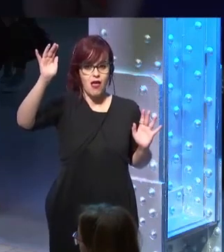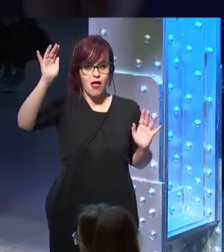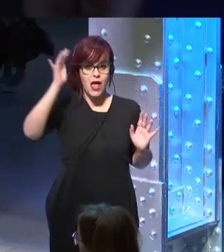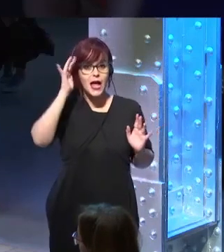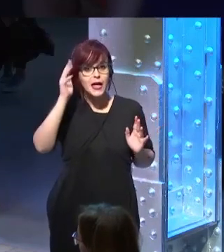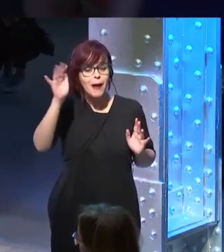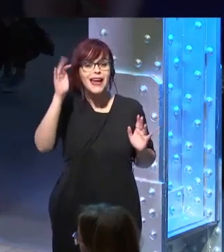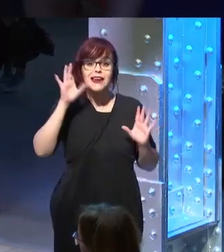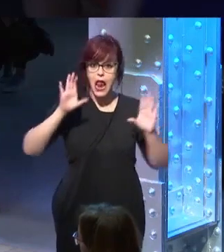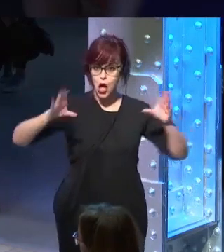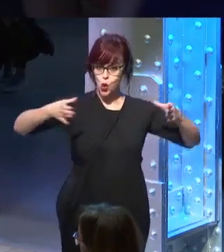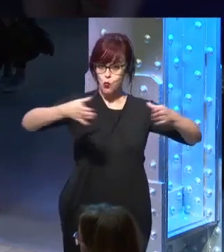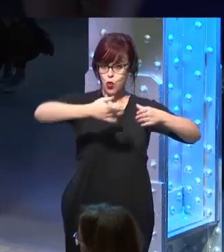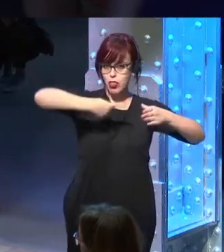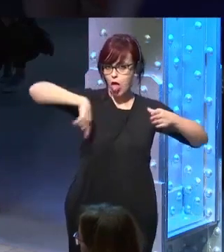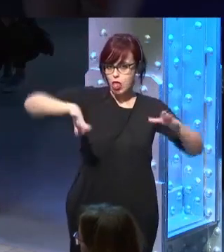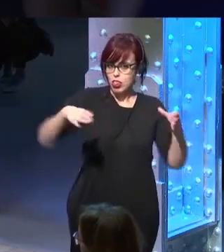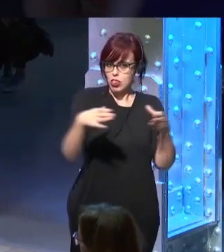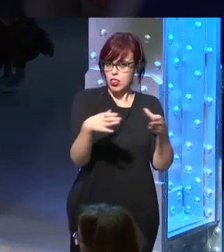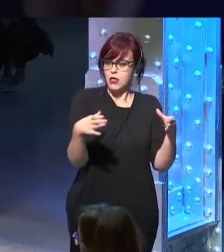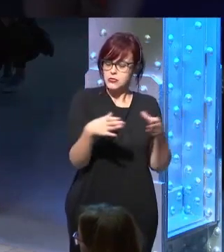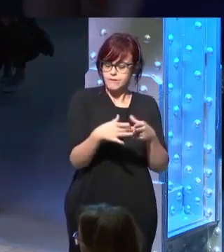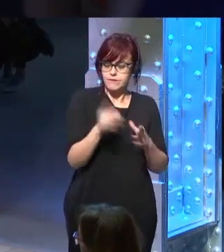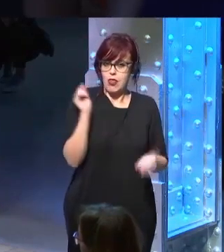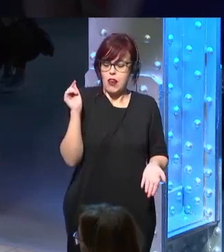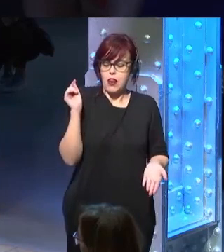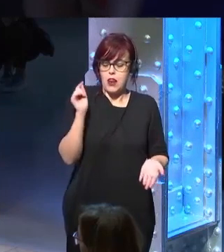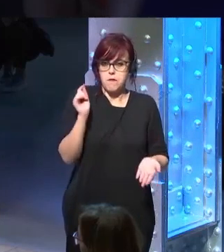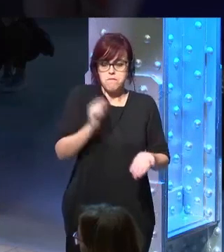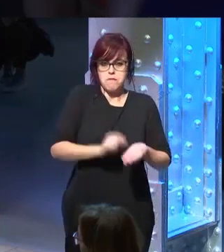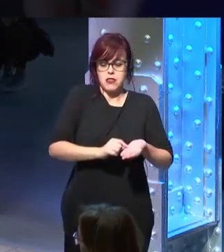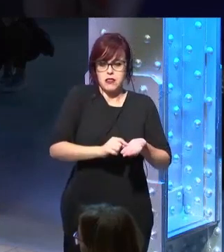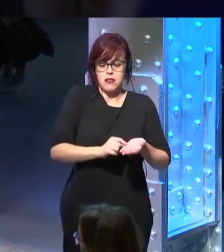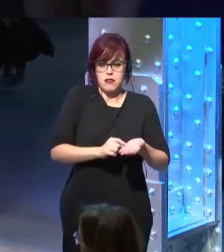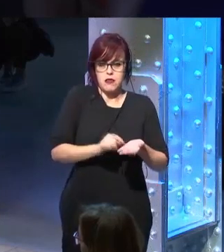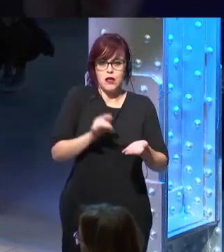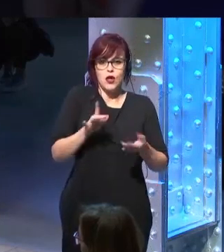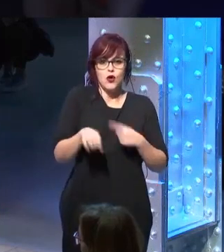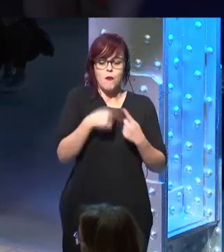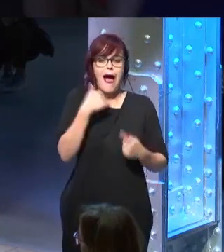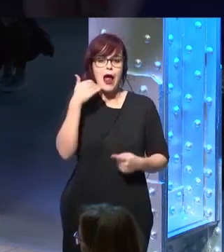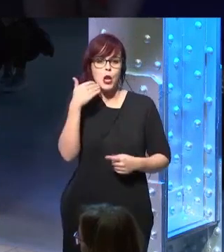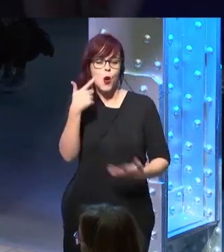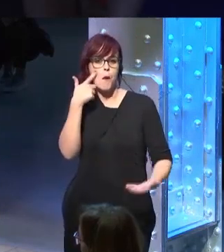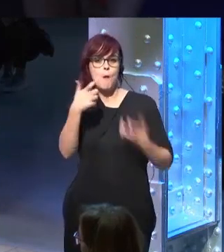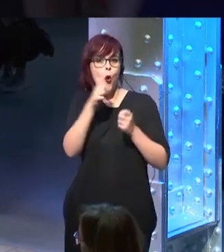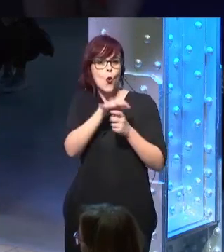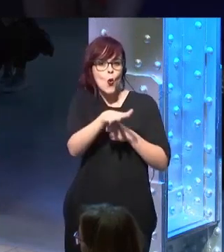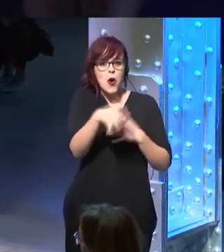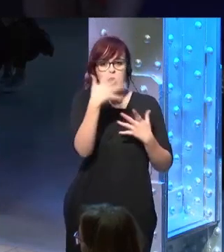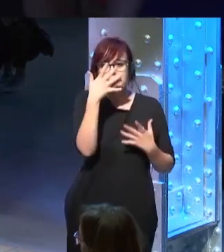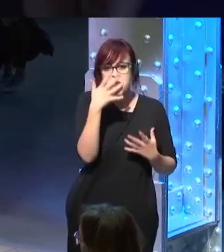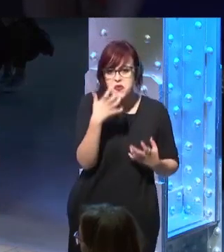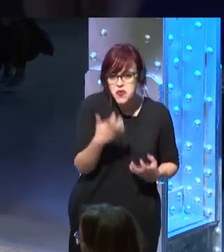que la comunidad se viera impactada por una aflicción enorme, todos los